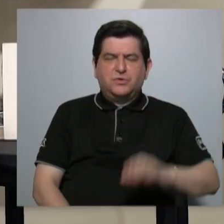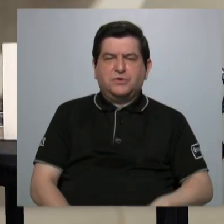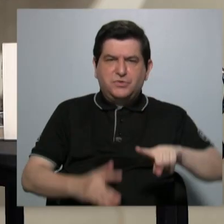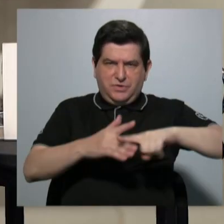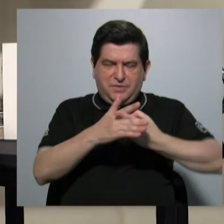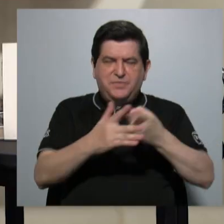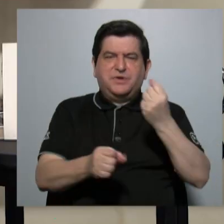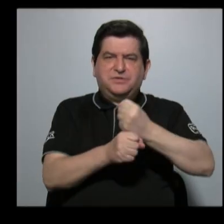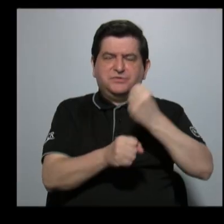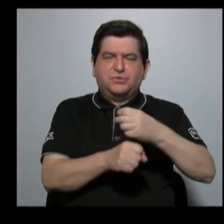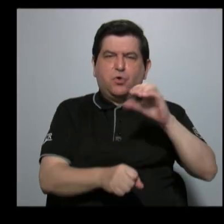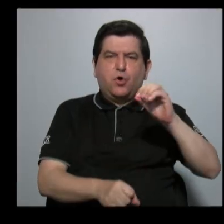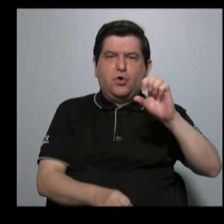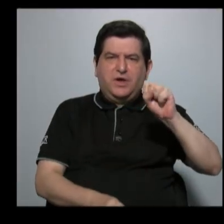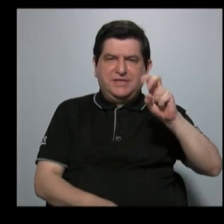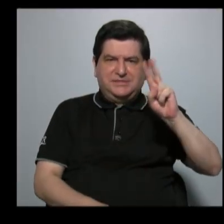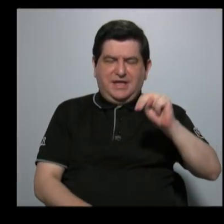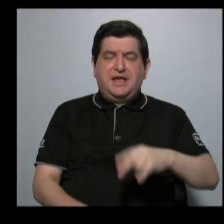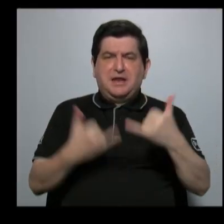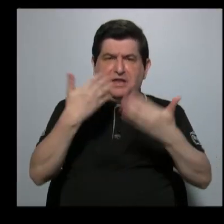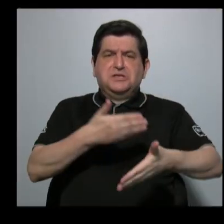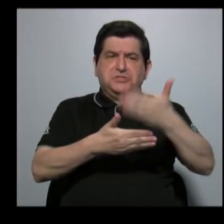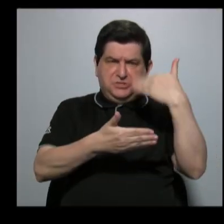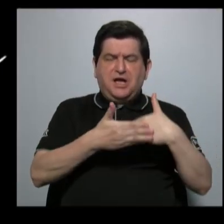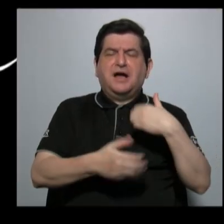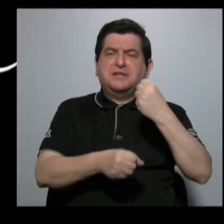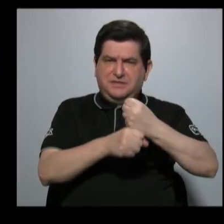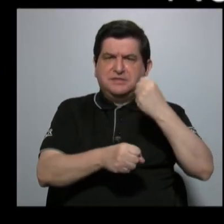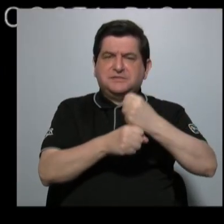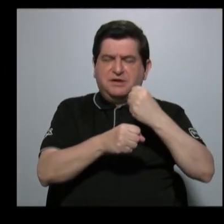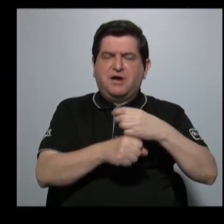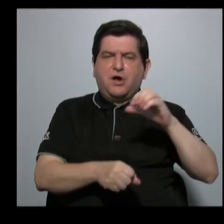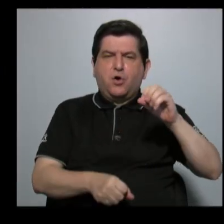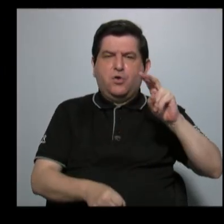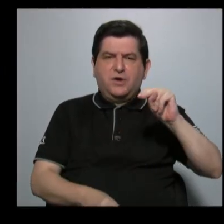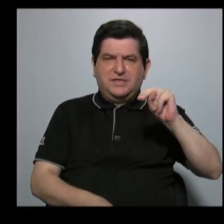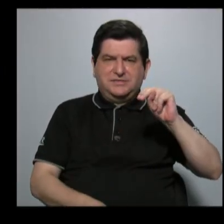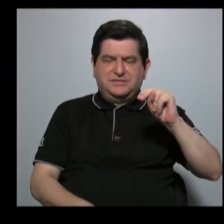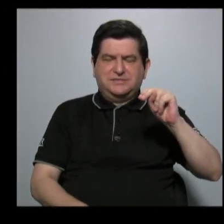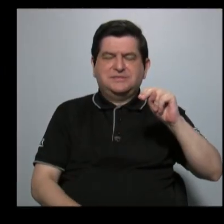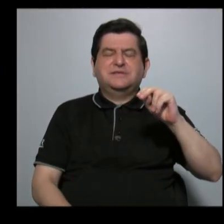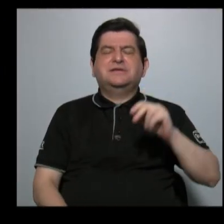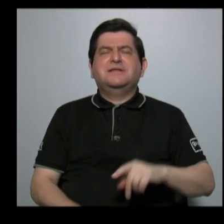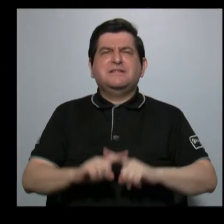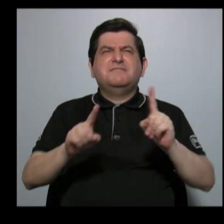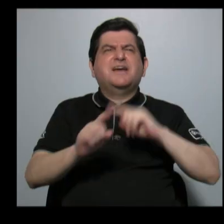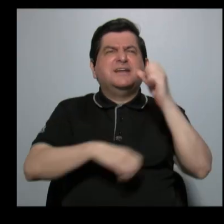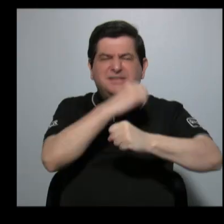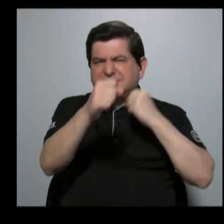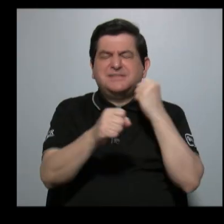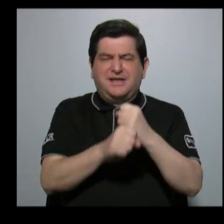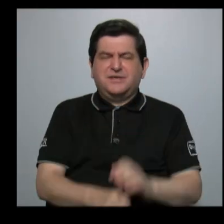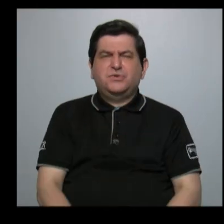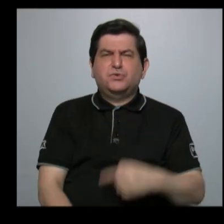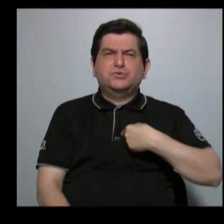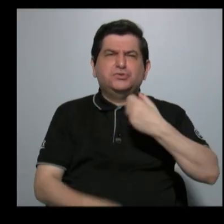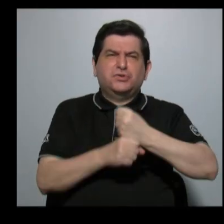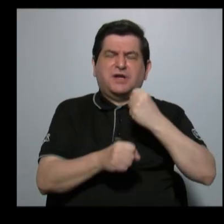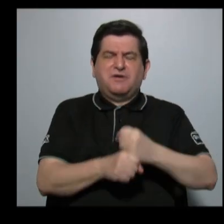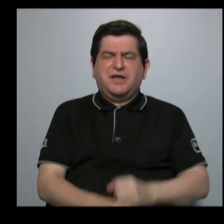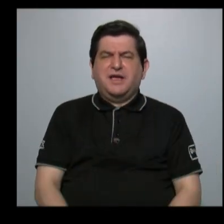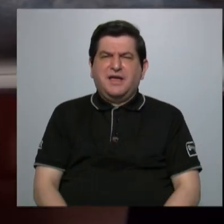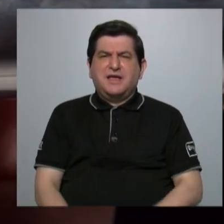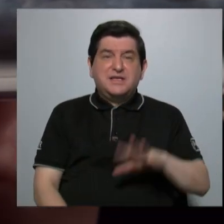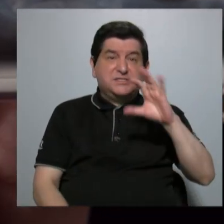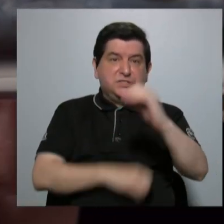Orquesta Sinfónica Nacional. Ya yo había trabajado en la Orquesta Sinfónica Nacional varios años, ¿verdad? Yo trabajé 50 años en la